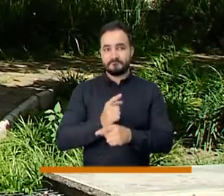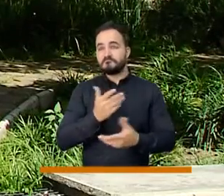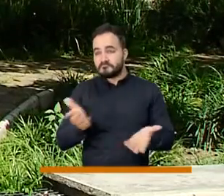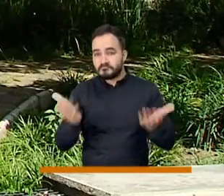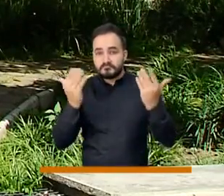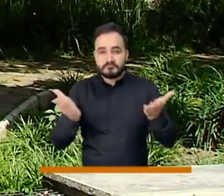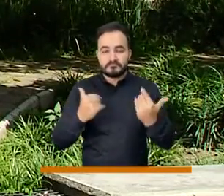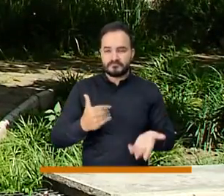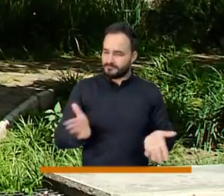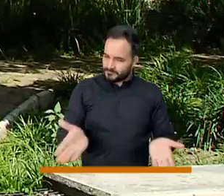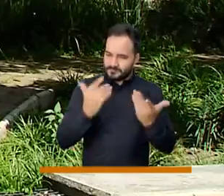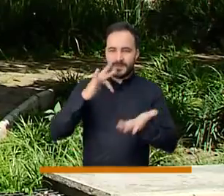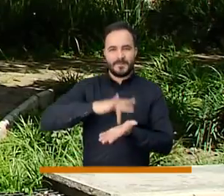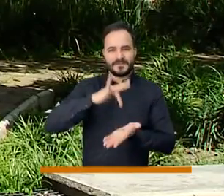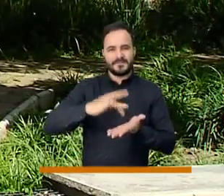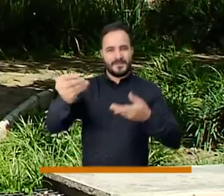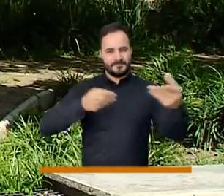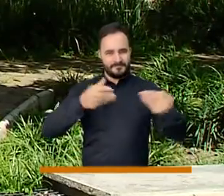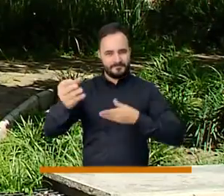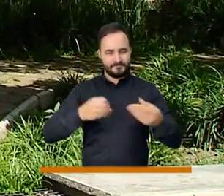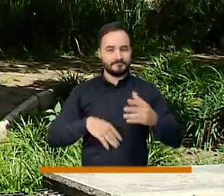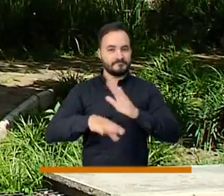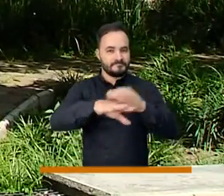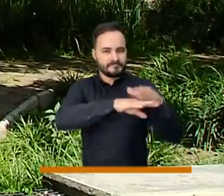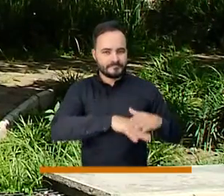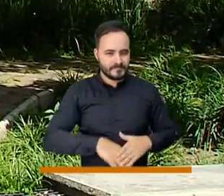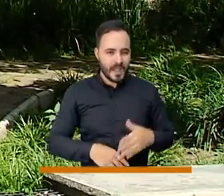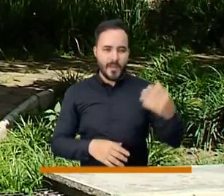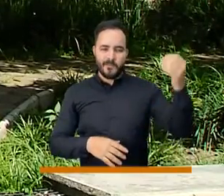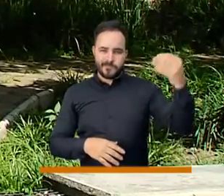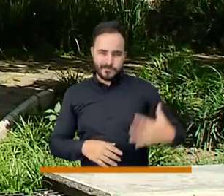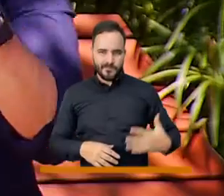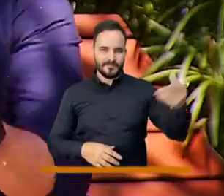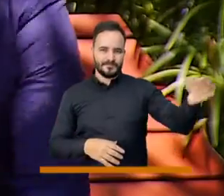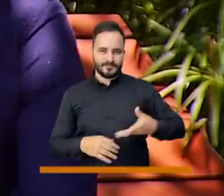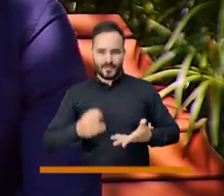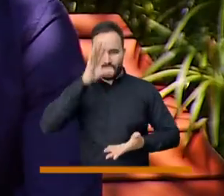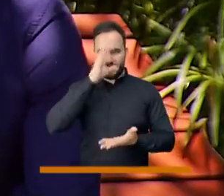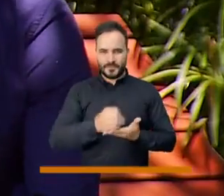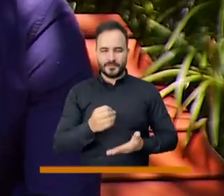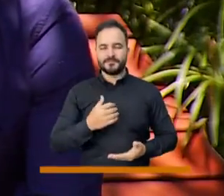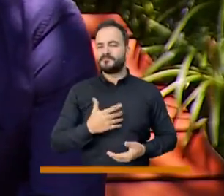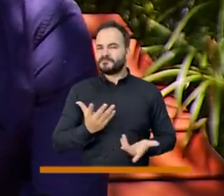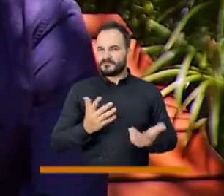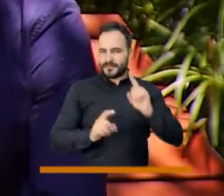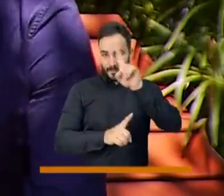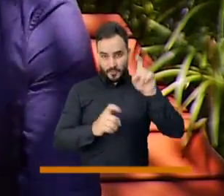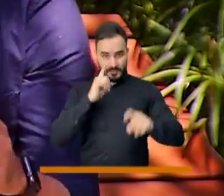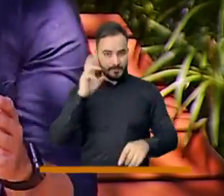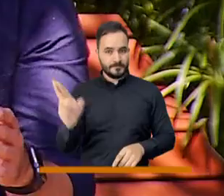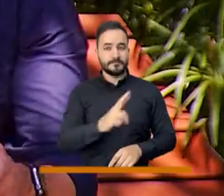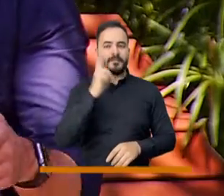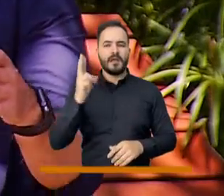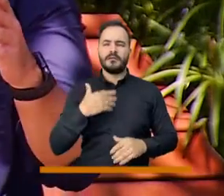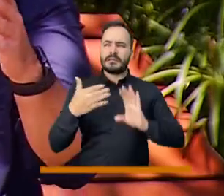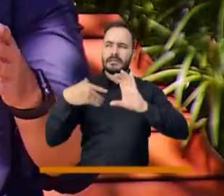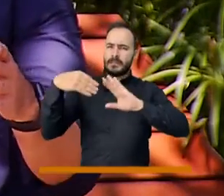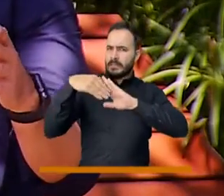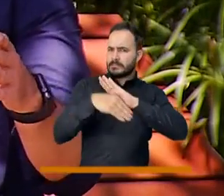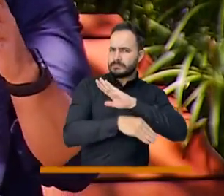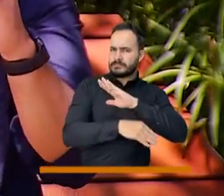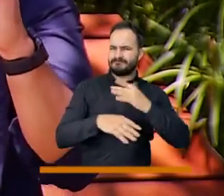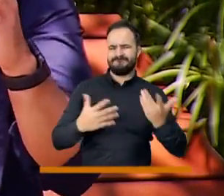Catherine, seguimos invitando a los televidentes a que participen a través de las redes sociales y ya tenemos sus opiniones. La pregunta, ¿el